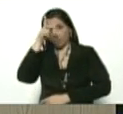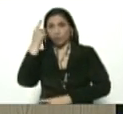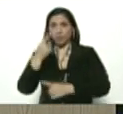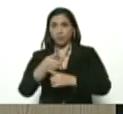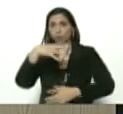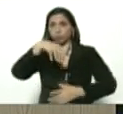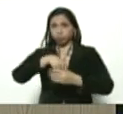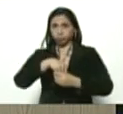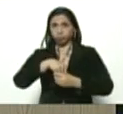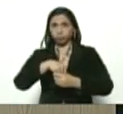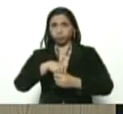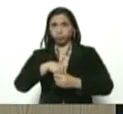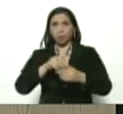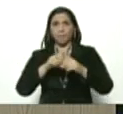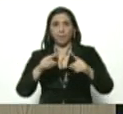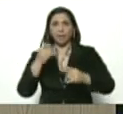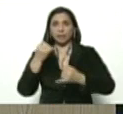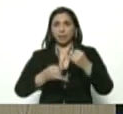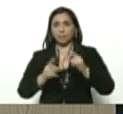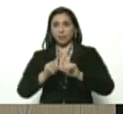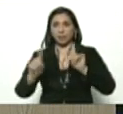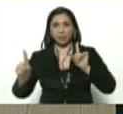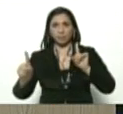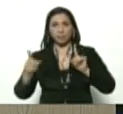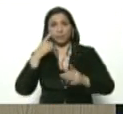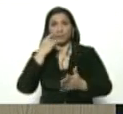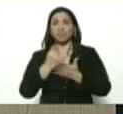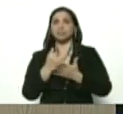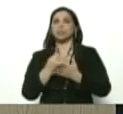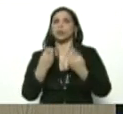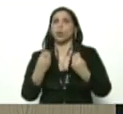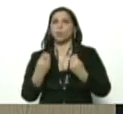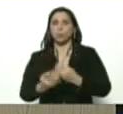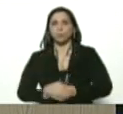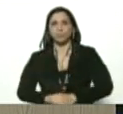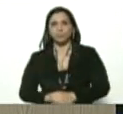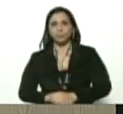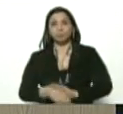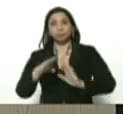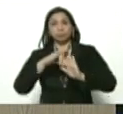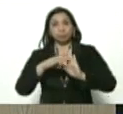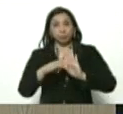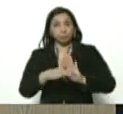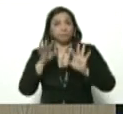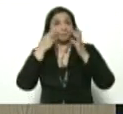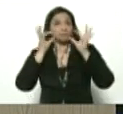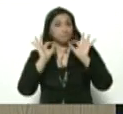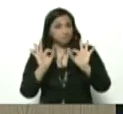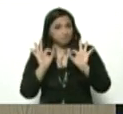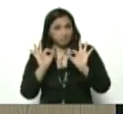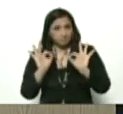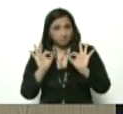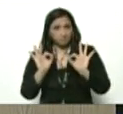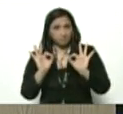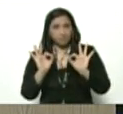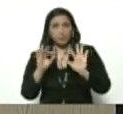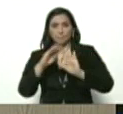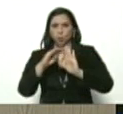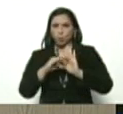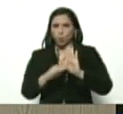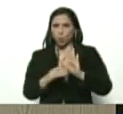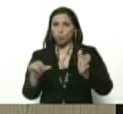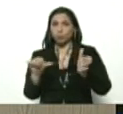la cuarentena para terminar su aislamiento fíjense cómo es un es un protocolo muy preciso un protocolo donde